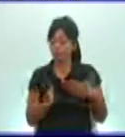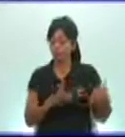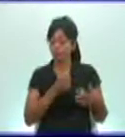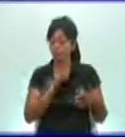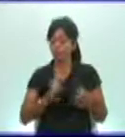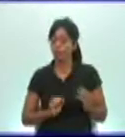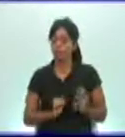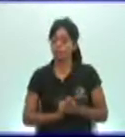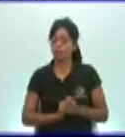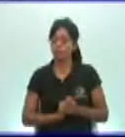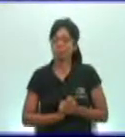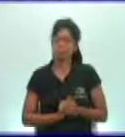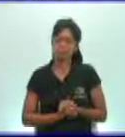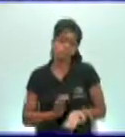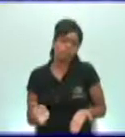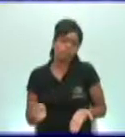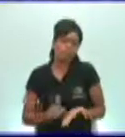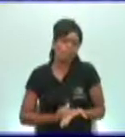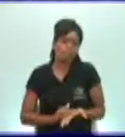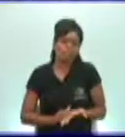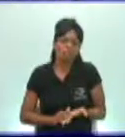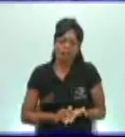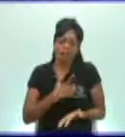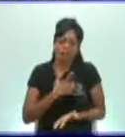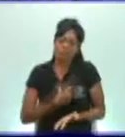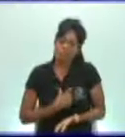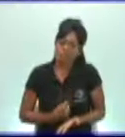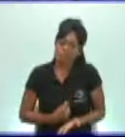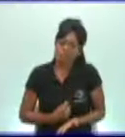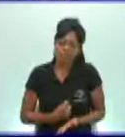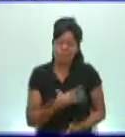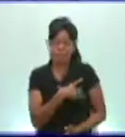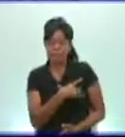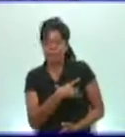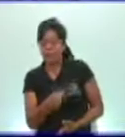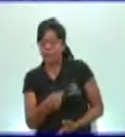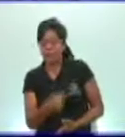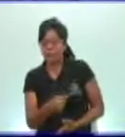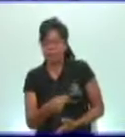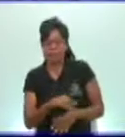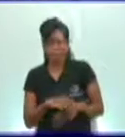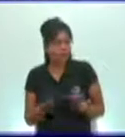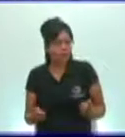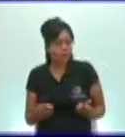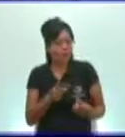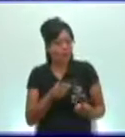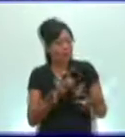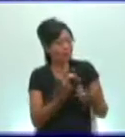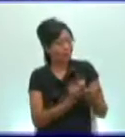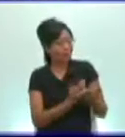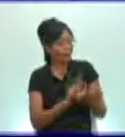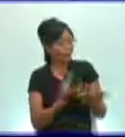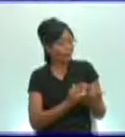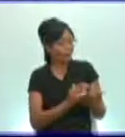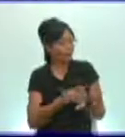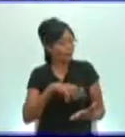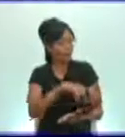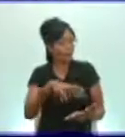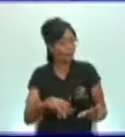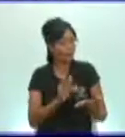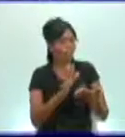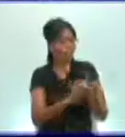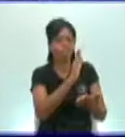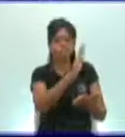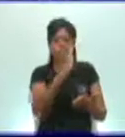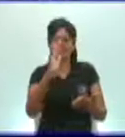nadie debe estar triste ni acobardarse mientras haya libros en las librerías. Es decir, estamos en